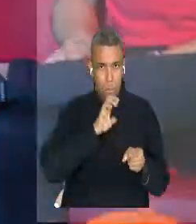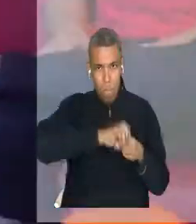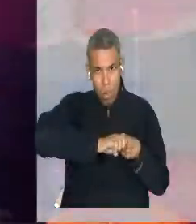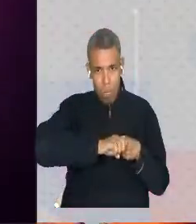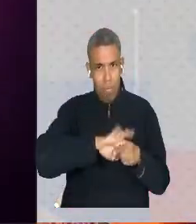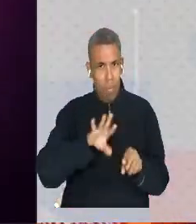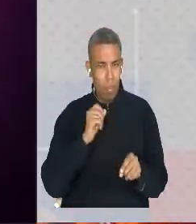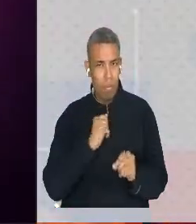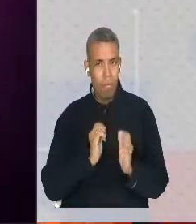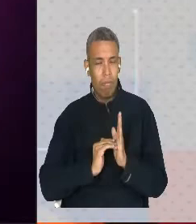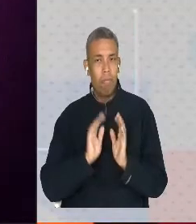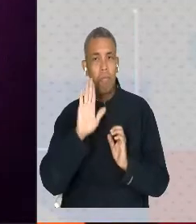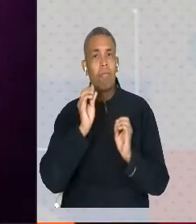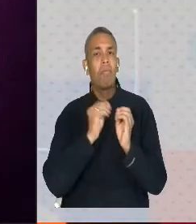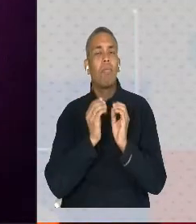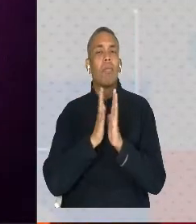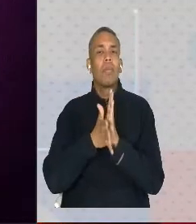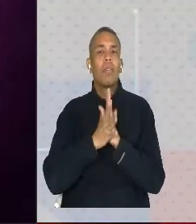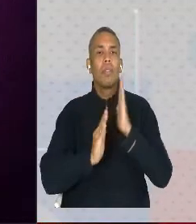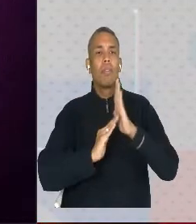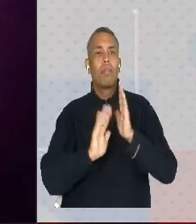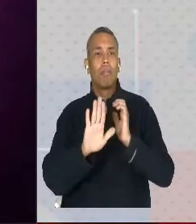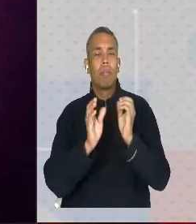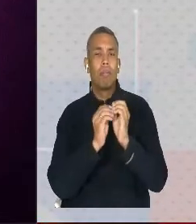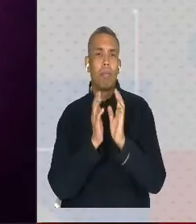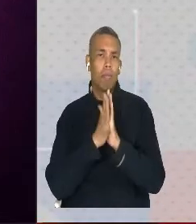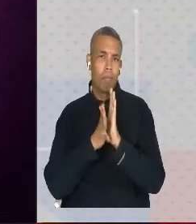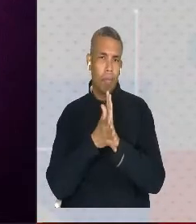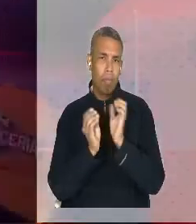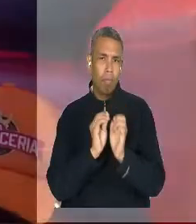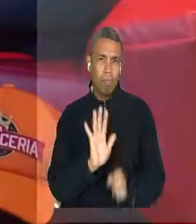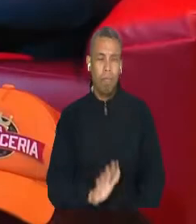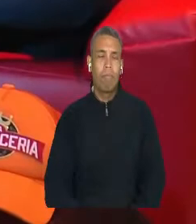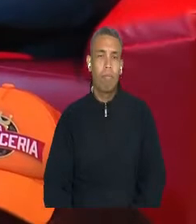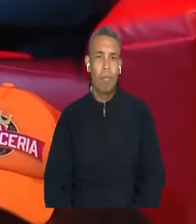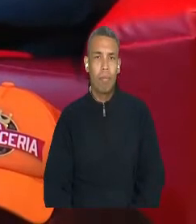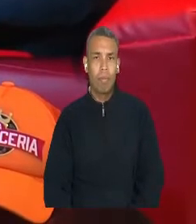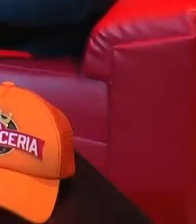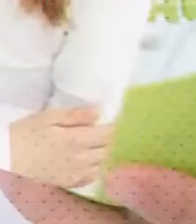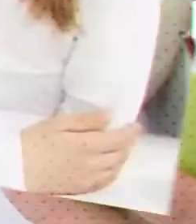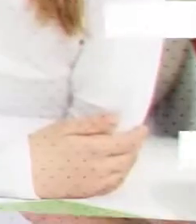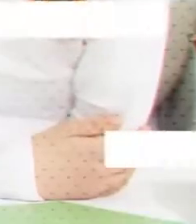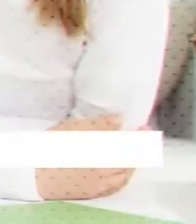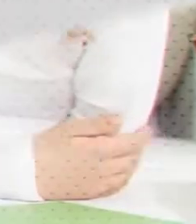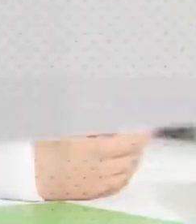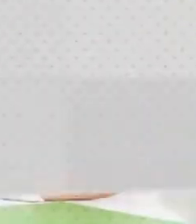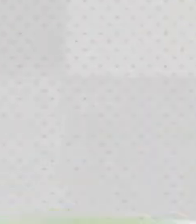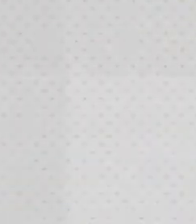Llegó el momento de hacer nuestra primera pausa y ya regresamos aquí en casa.